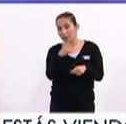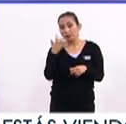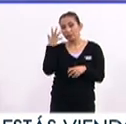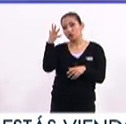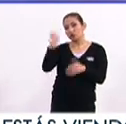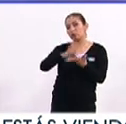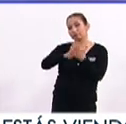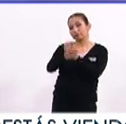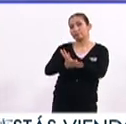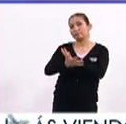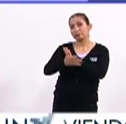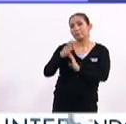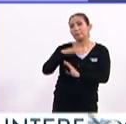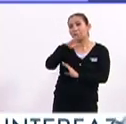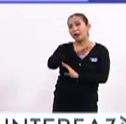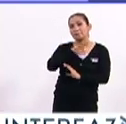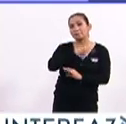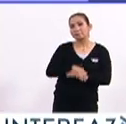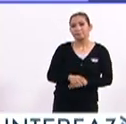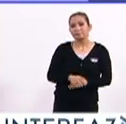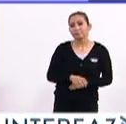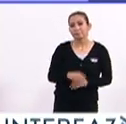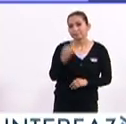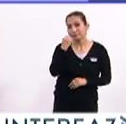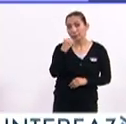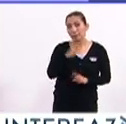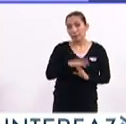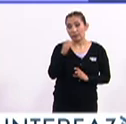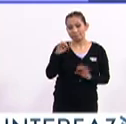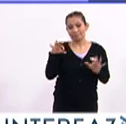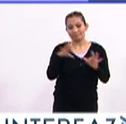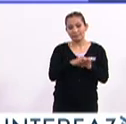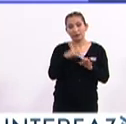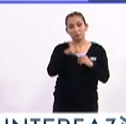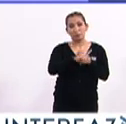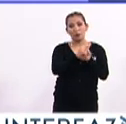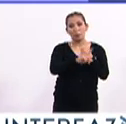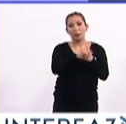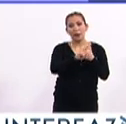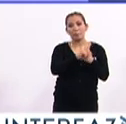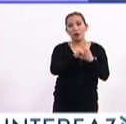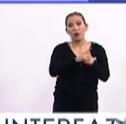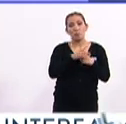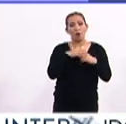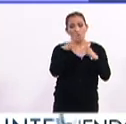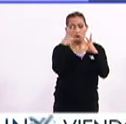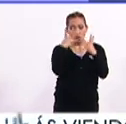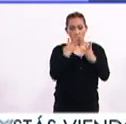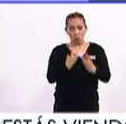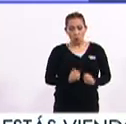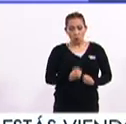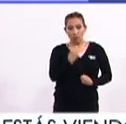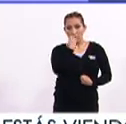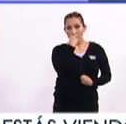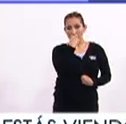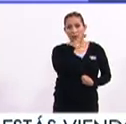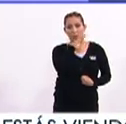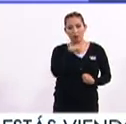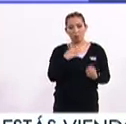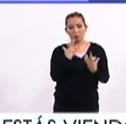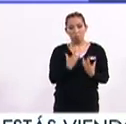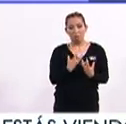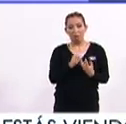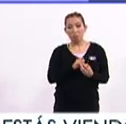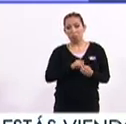conllevan la malnutrición, porque está asociado a un problema de malabsorción o de un problema de que no